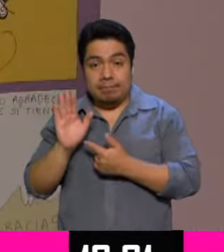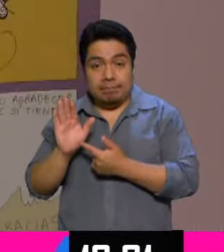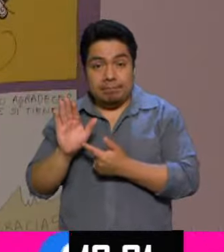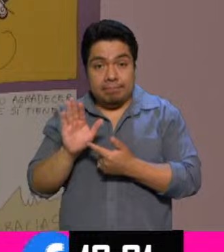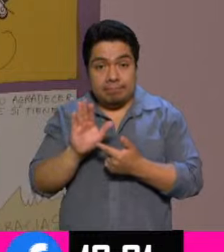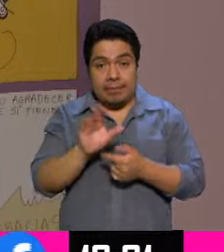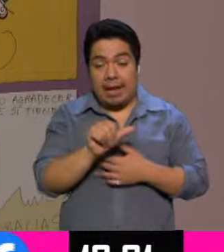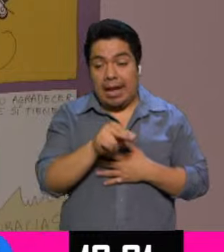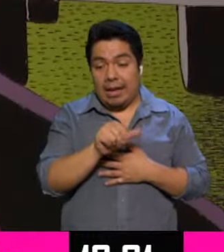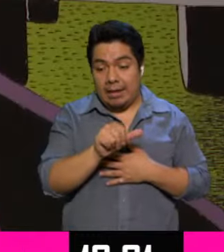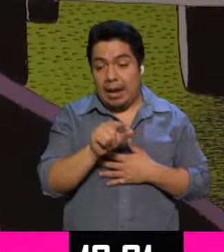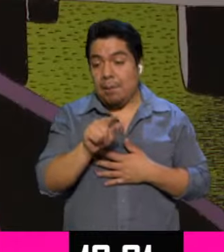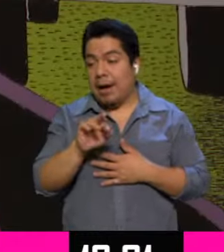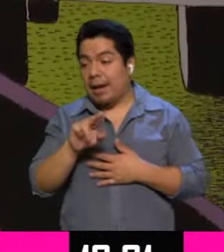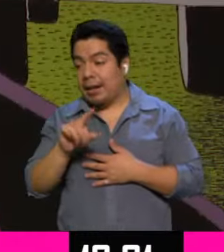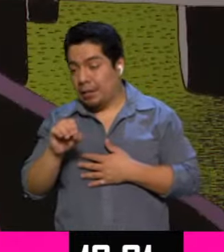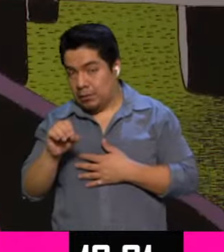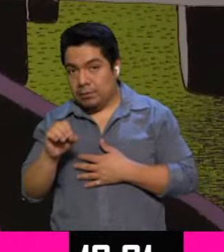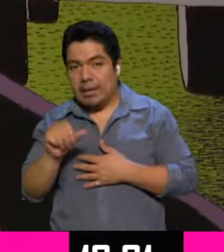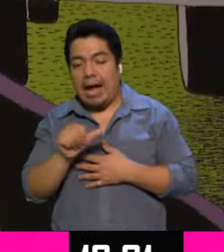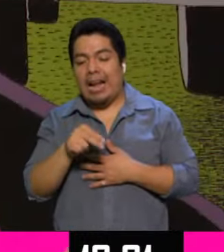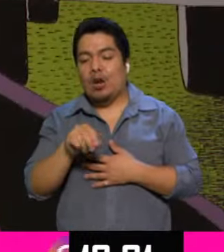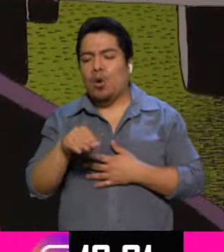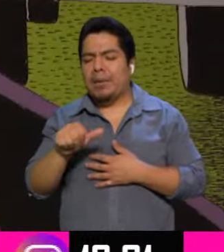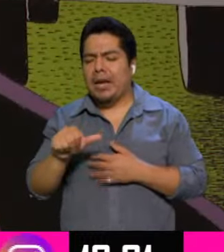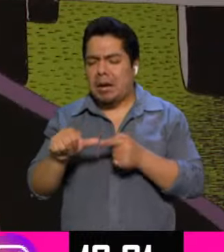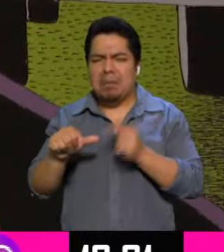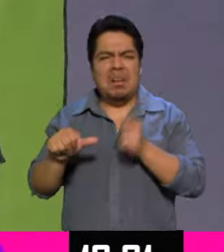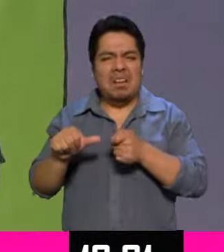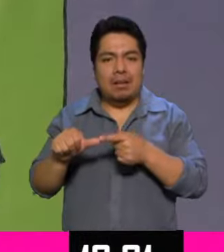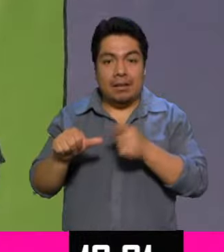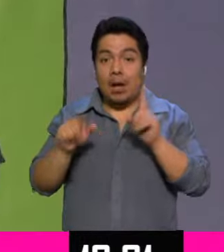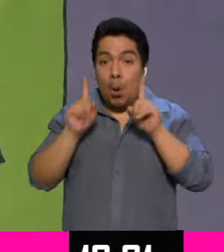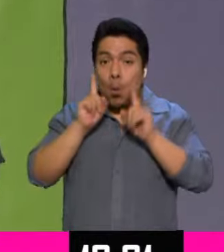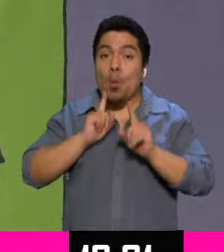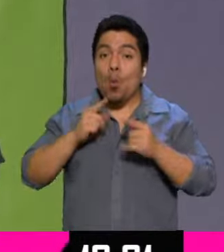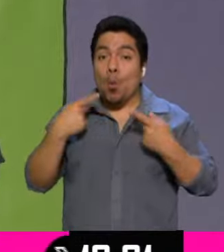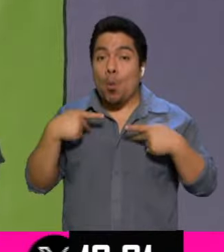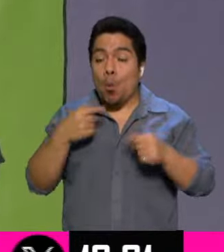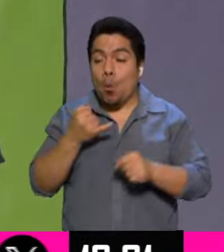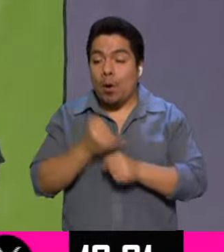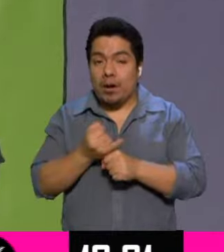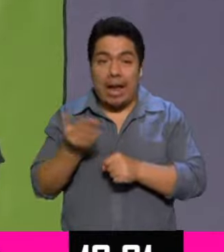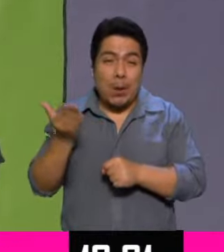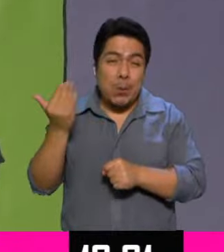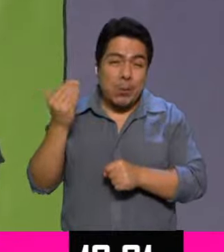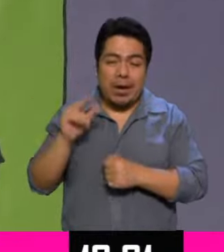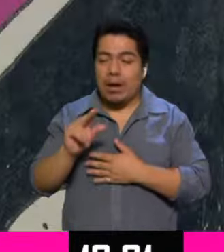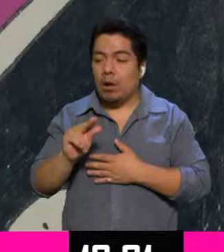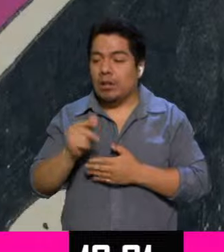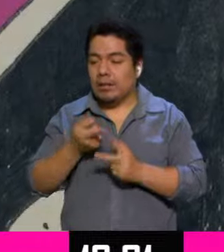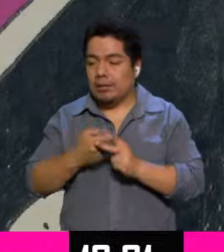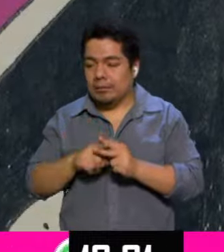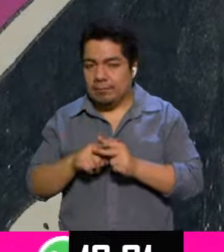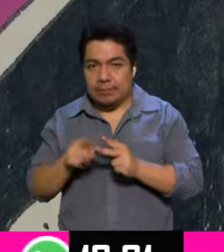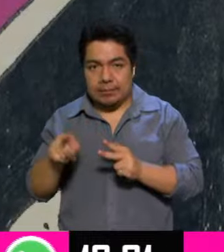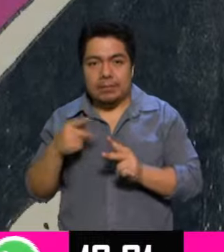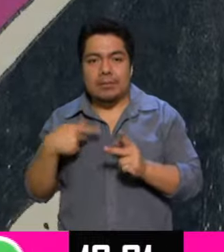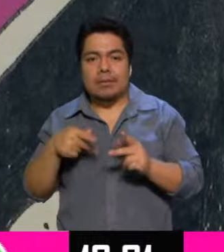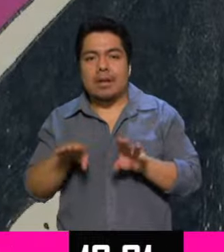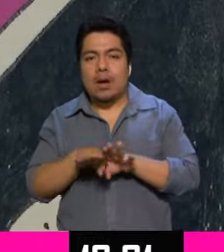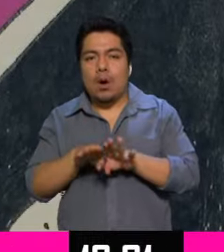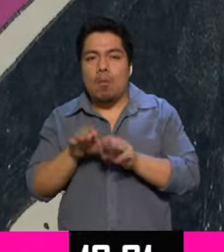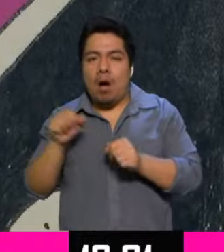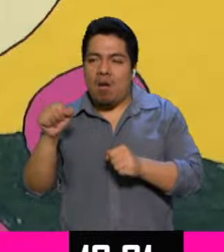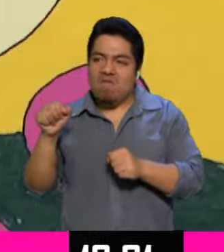Ana Barreto recupera El sueño de Anomía, un personaje feminista creado por ella en los años 80, en el que refleja su mirada